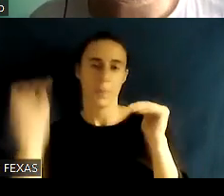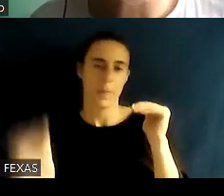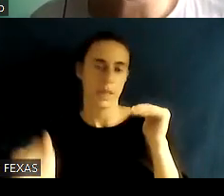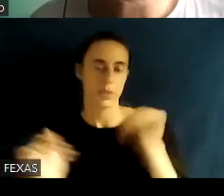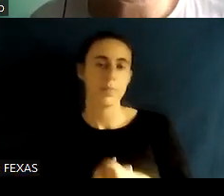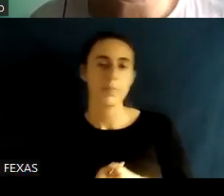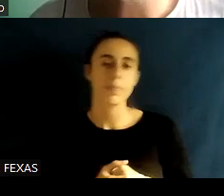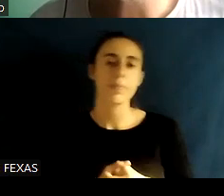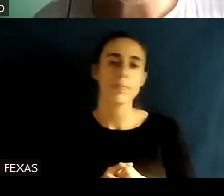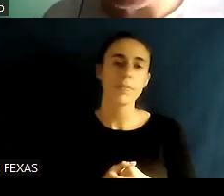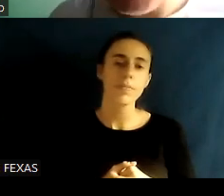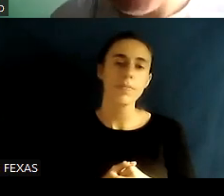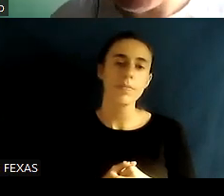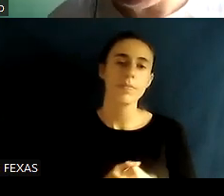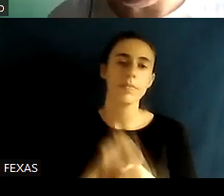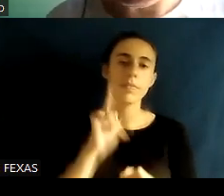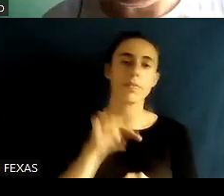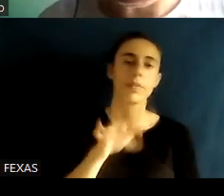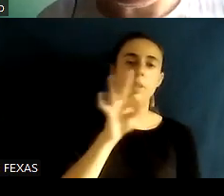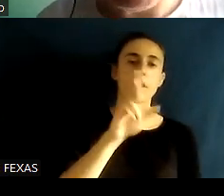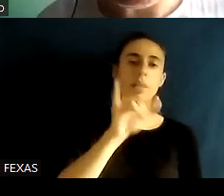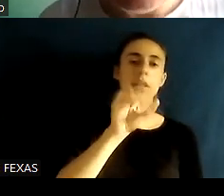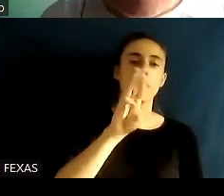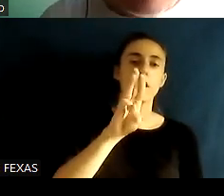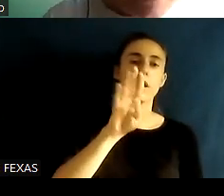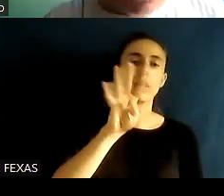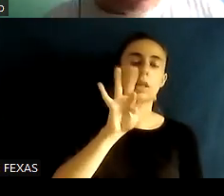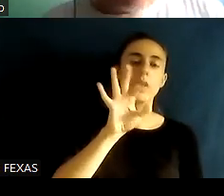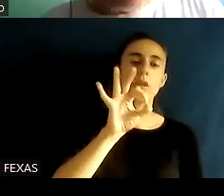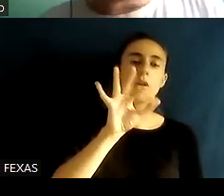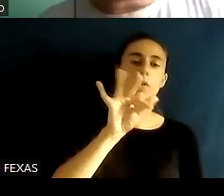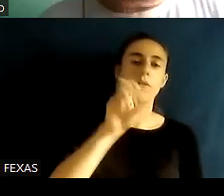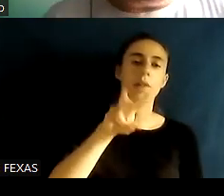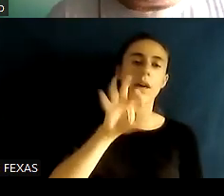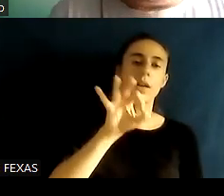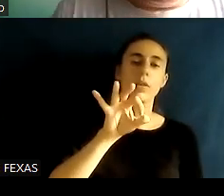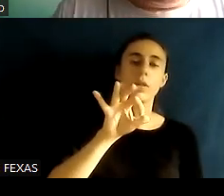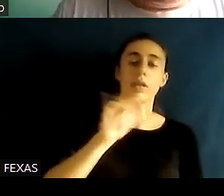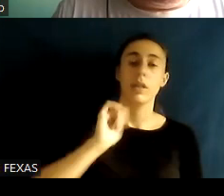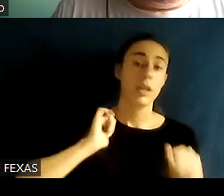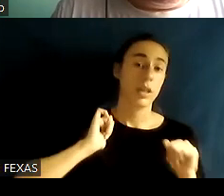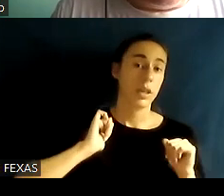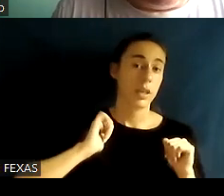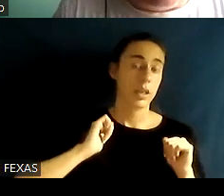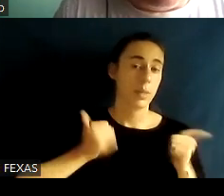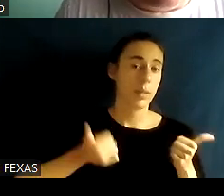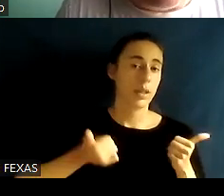opción. El caso del triptófano, también lo veremos después, sería el precursor de la